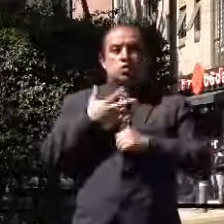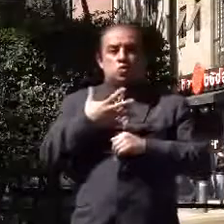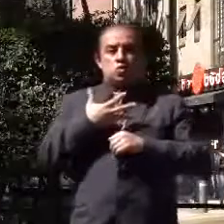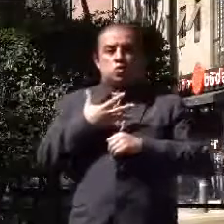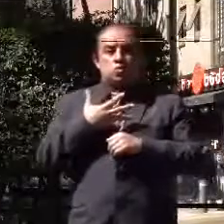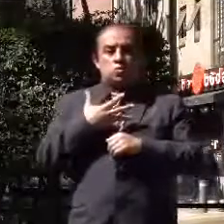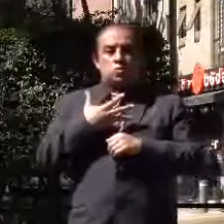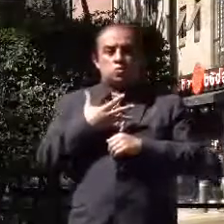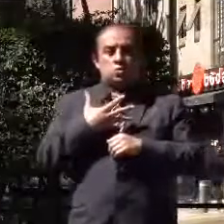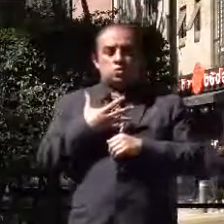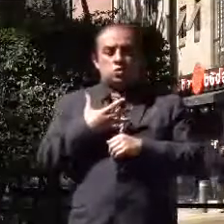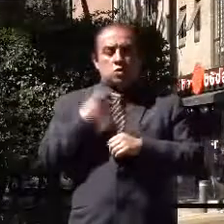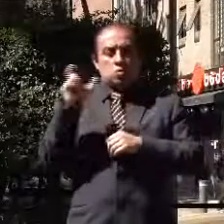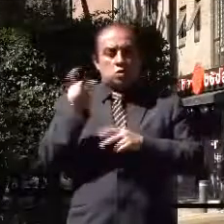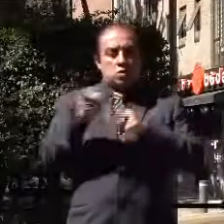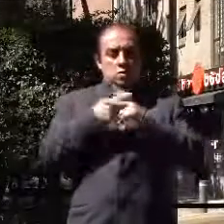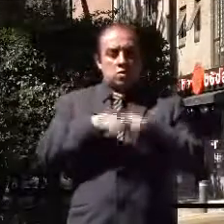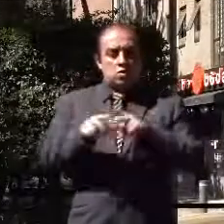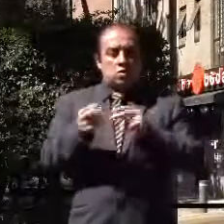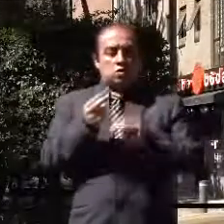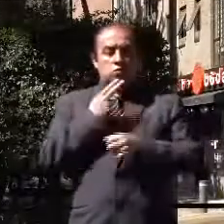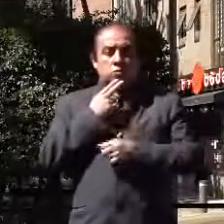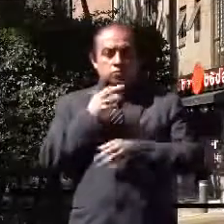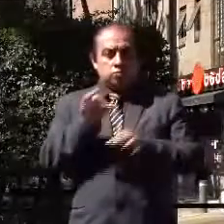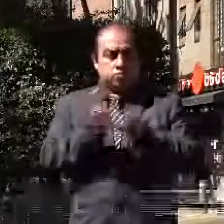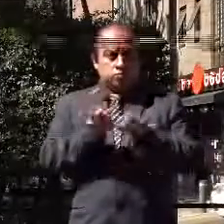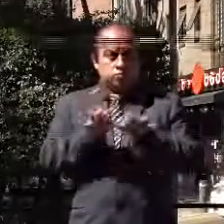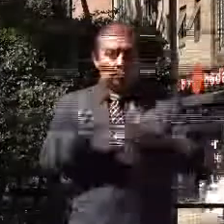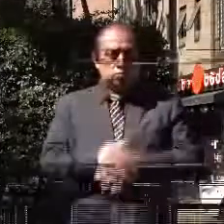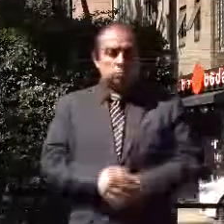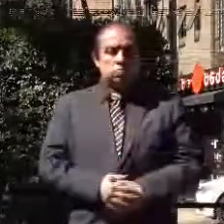día en el que empezó a funcionar.